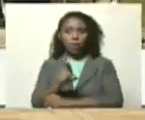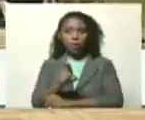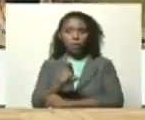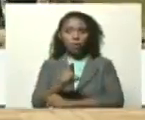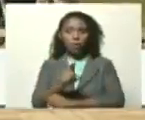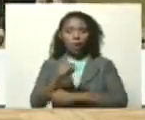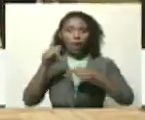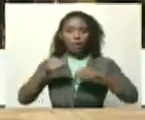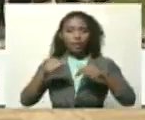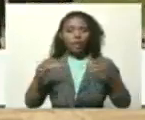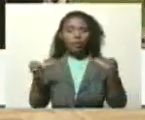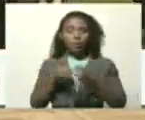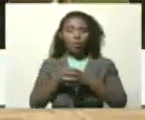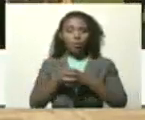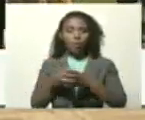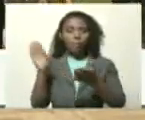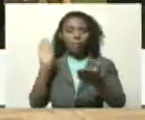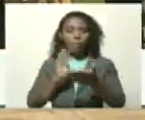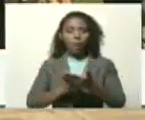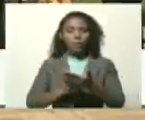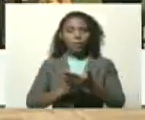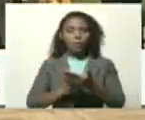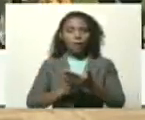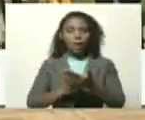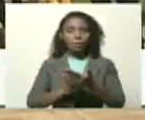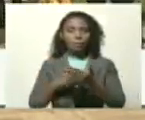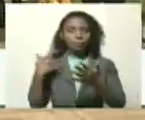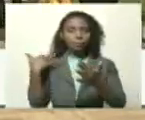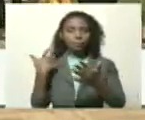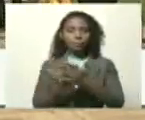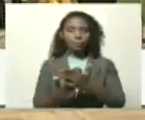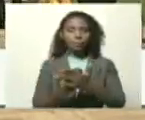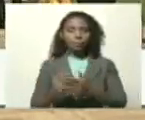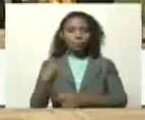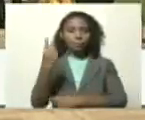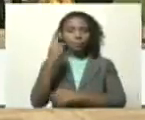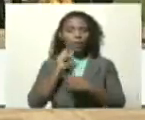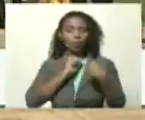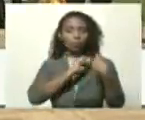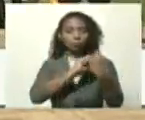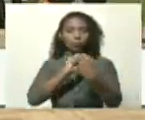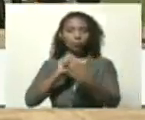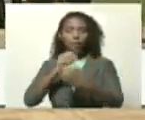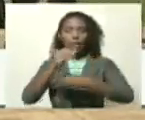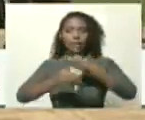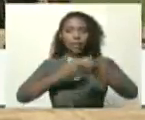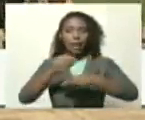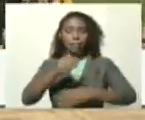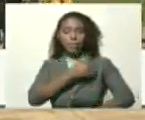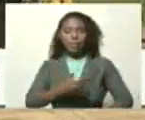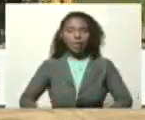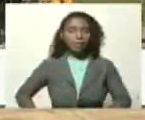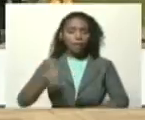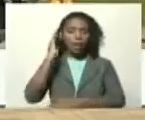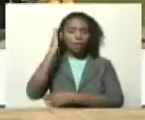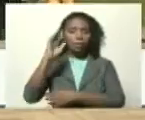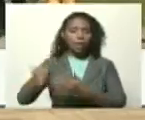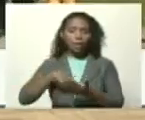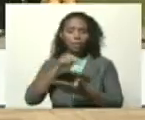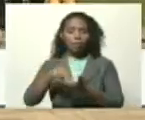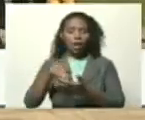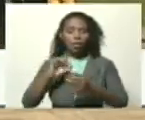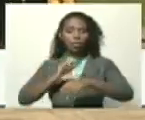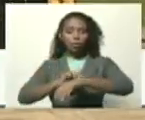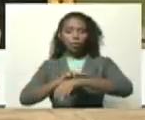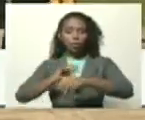en esta sesión de instalación. Durante el primer discurso que emitiera el presidente del Parlamento venezolano, doctor